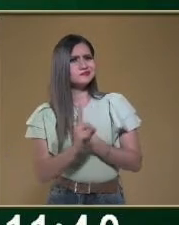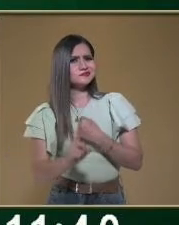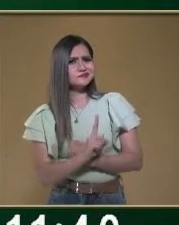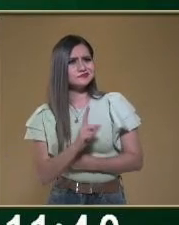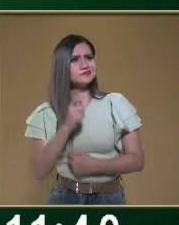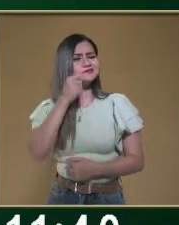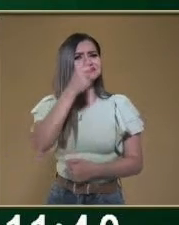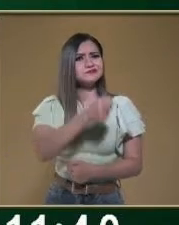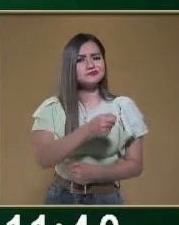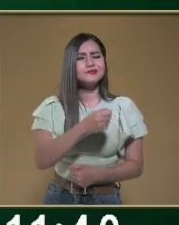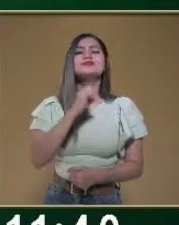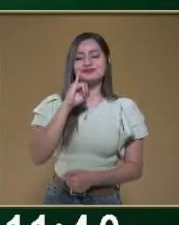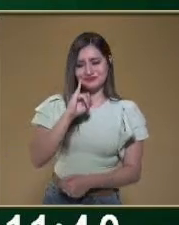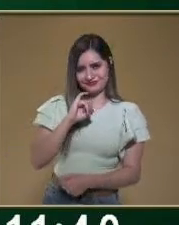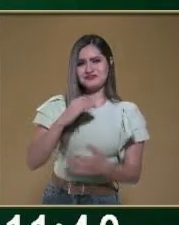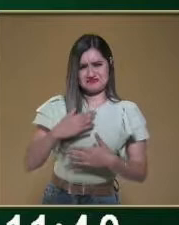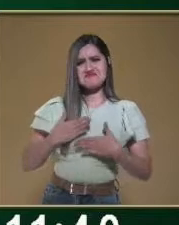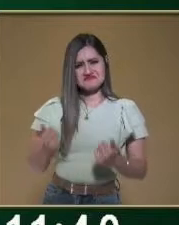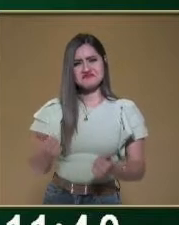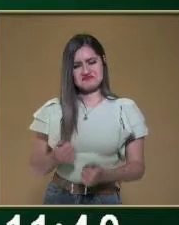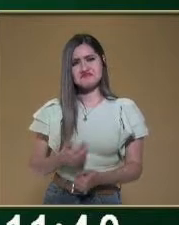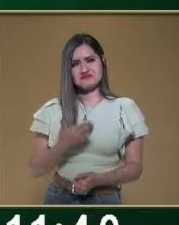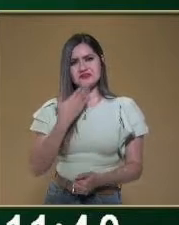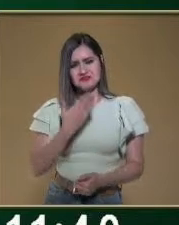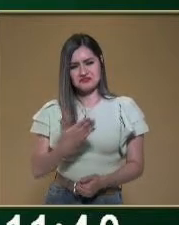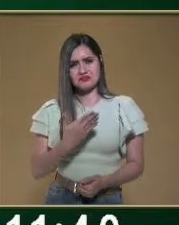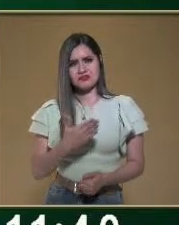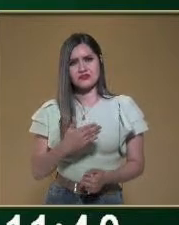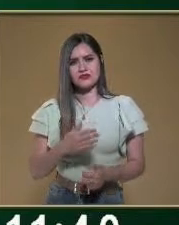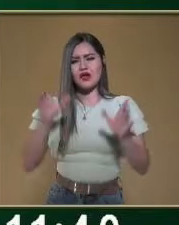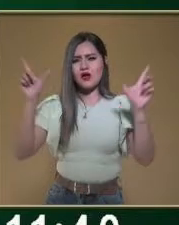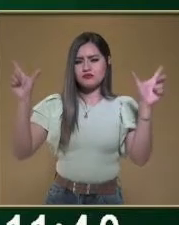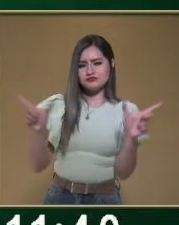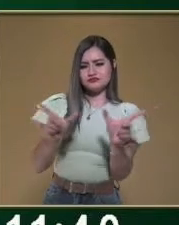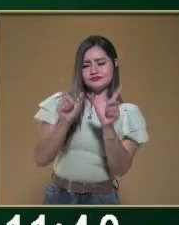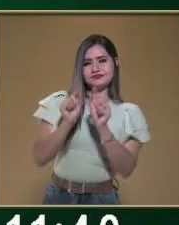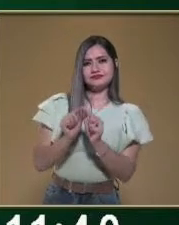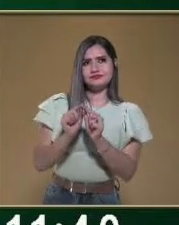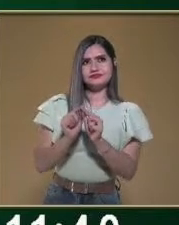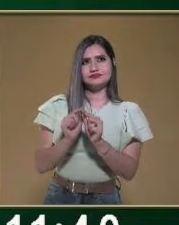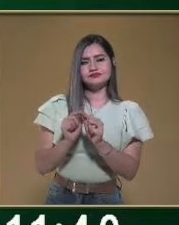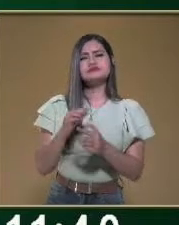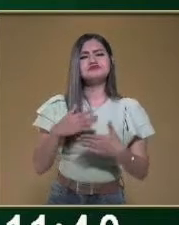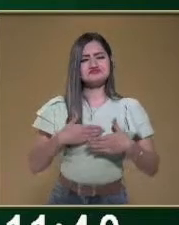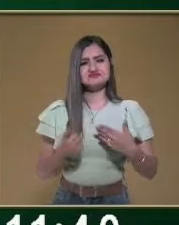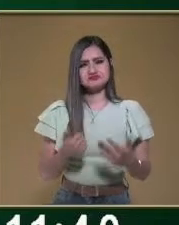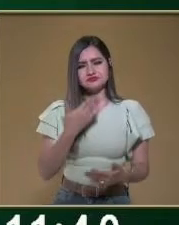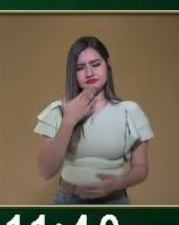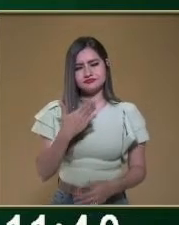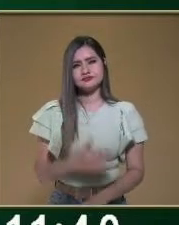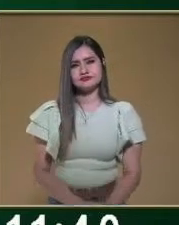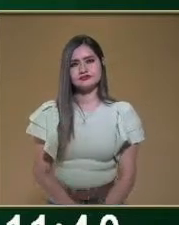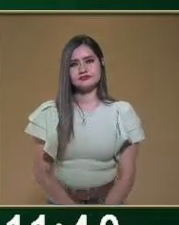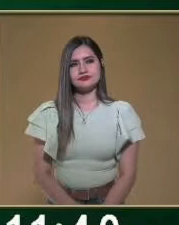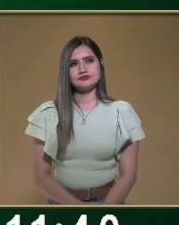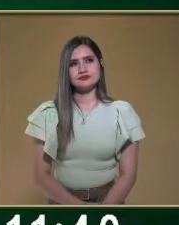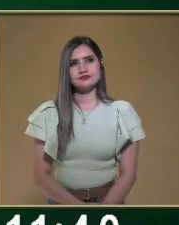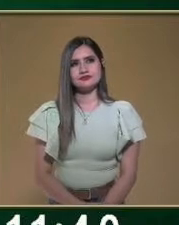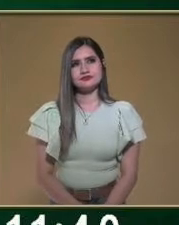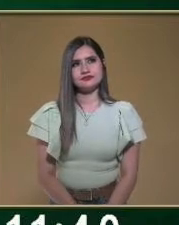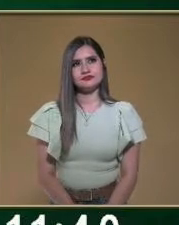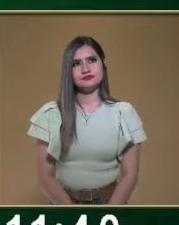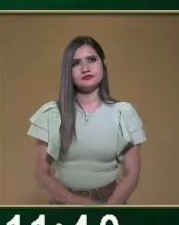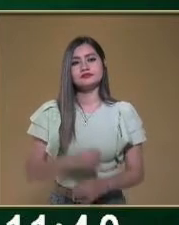sí, maestra Ana, sí se entiende. El mensaje es corto, pero está muy entendible. Entonces, sí se entiende.